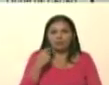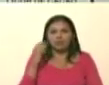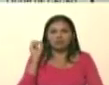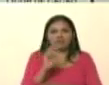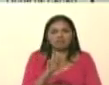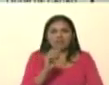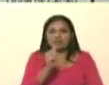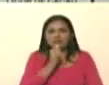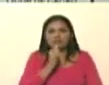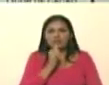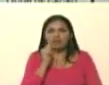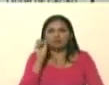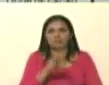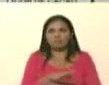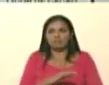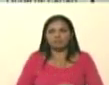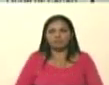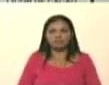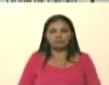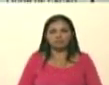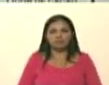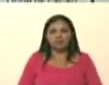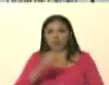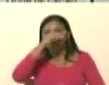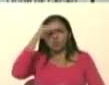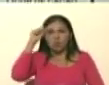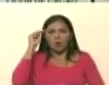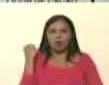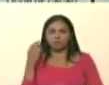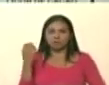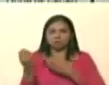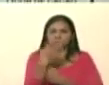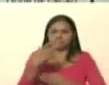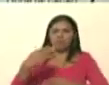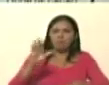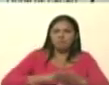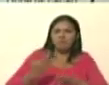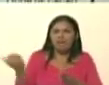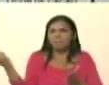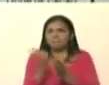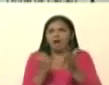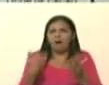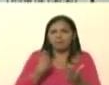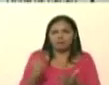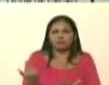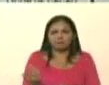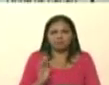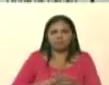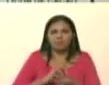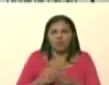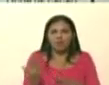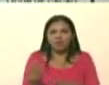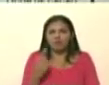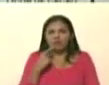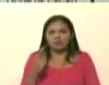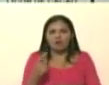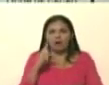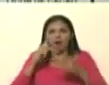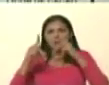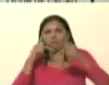un opositor julio borges y porque julio borges me quería matar eso se llama política